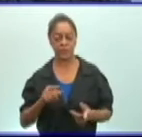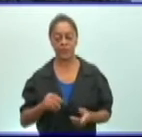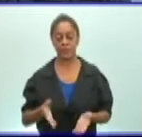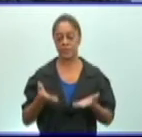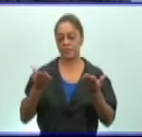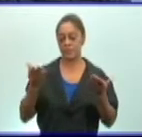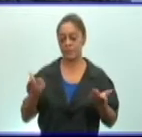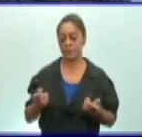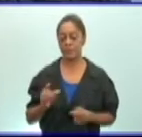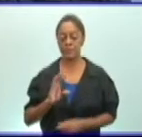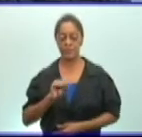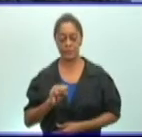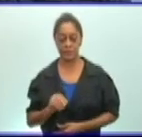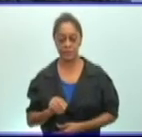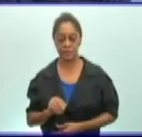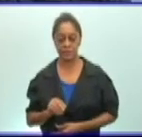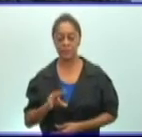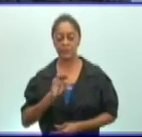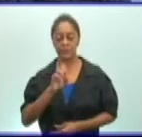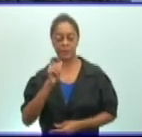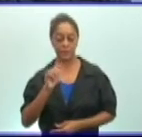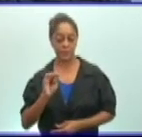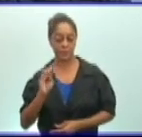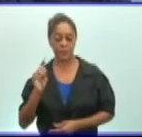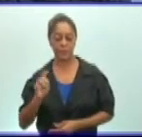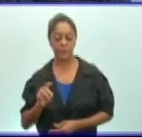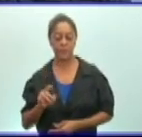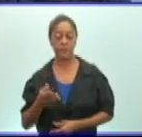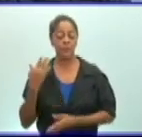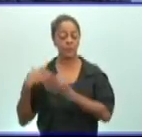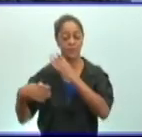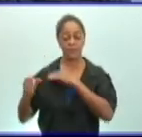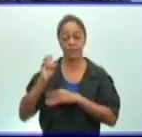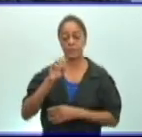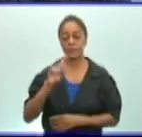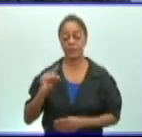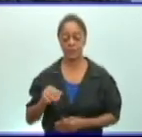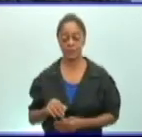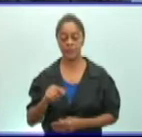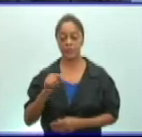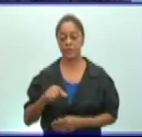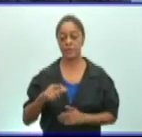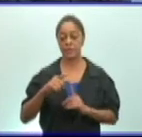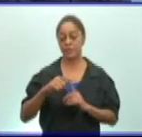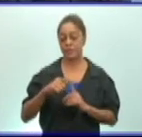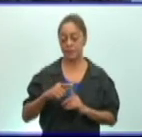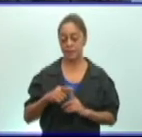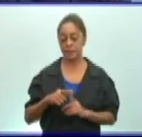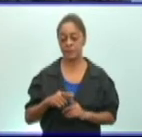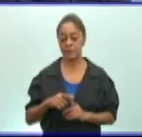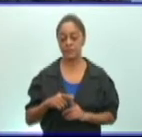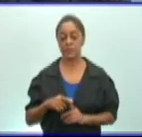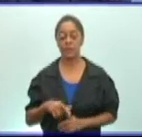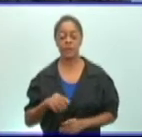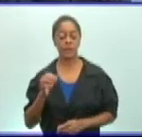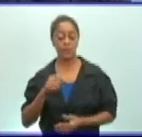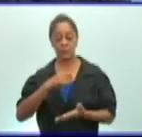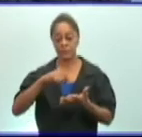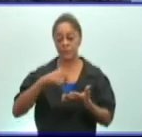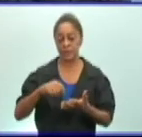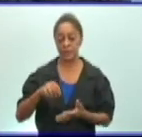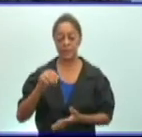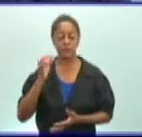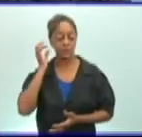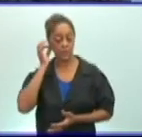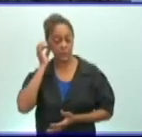desarrollaban. Me estoy refiriendo a Mitos y Leyendas de la Antigua Grecia. Este texto de Anicia Miranda, que de